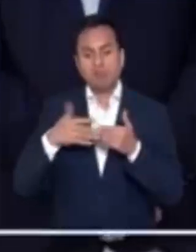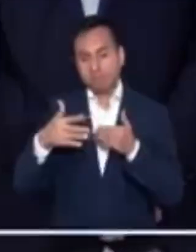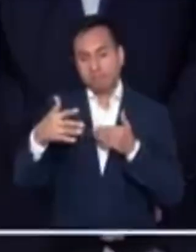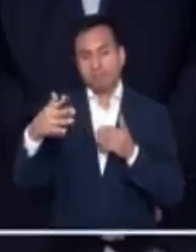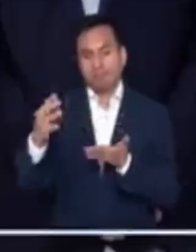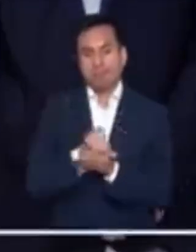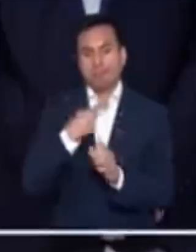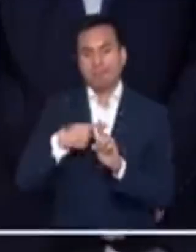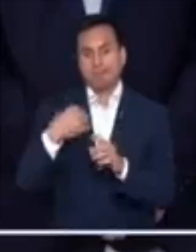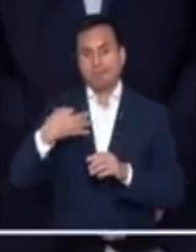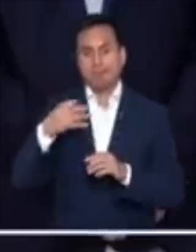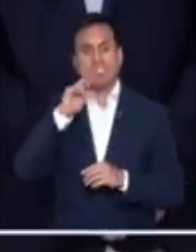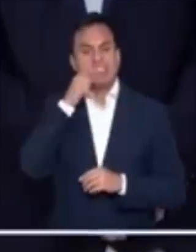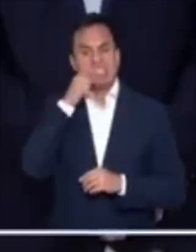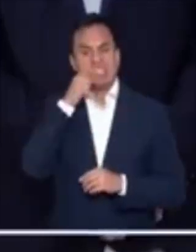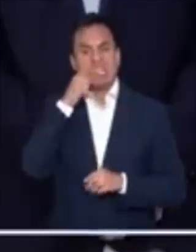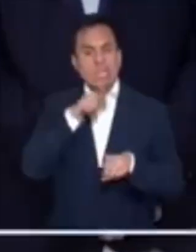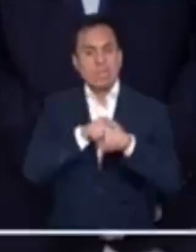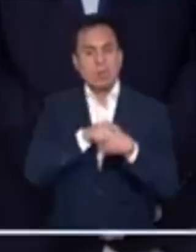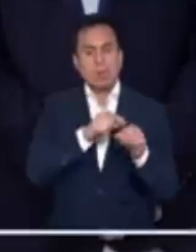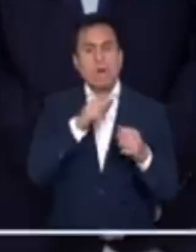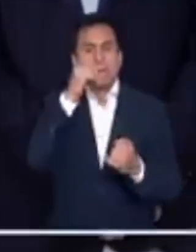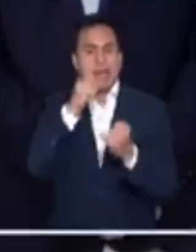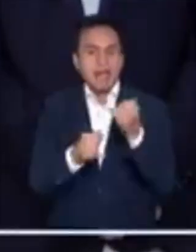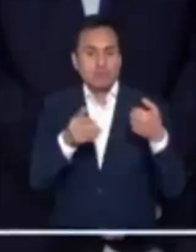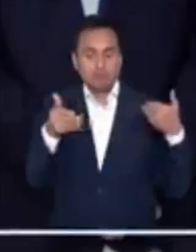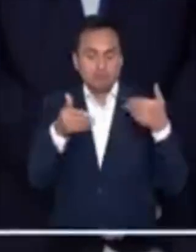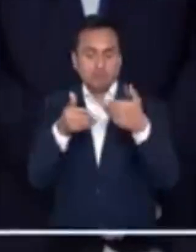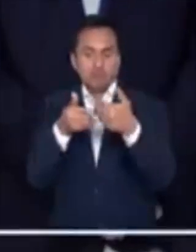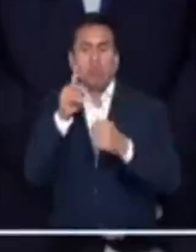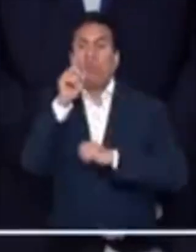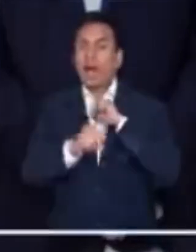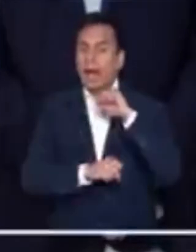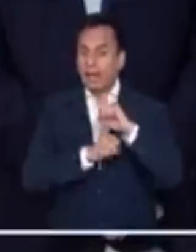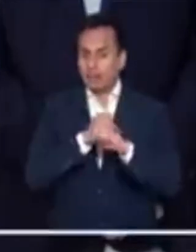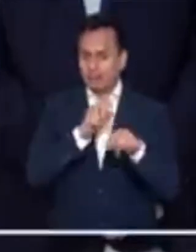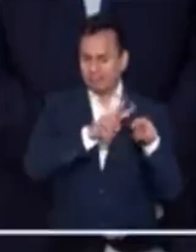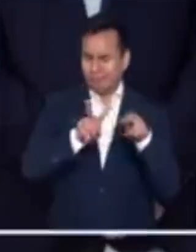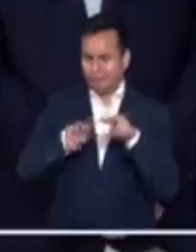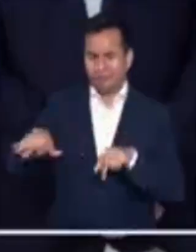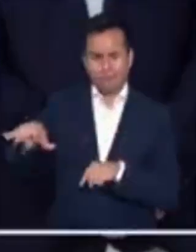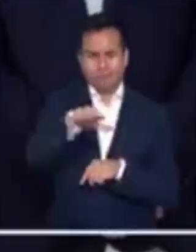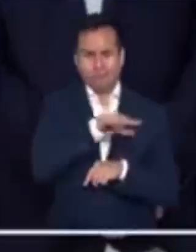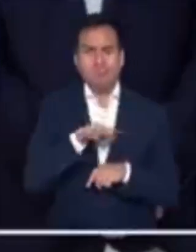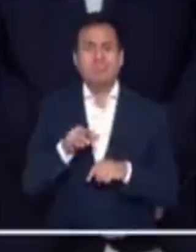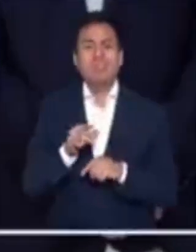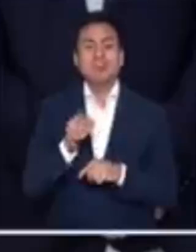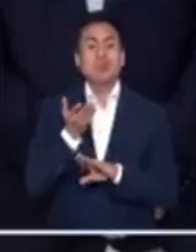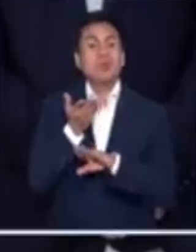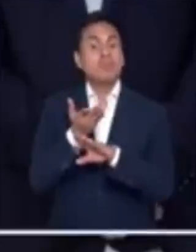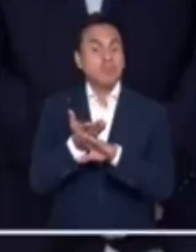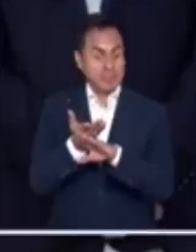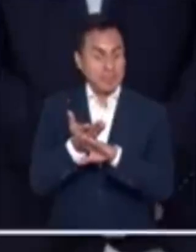cabo exitosamente. Eso significa en forma y plazo, y el plazo es un año, ¿eh? Por eso yo pedí que